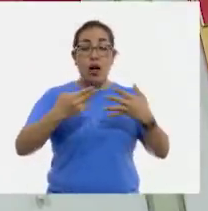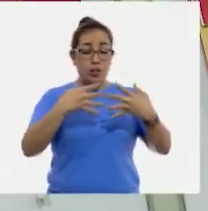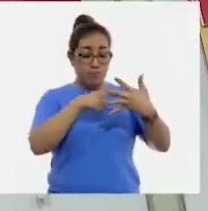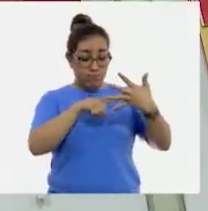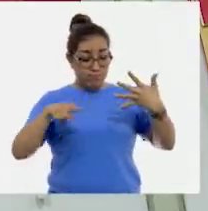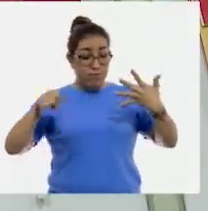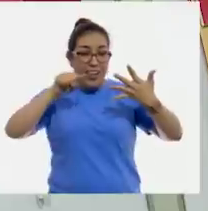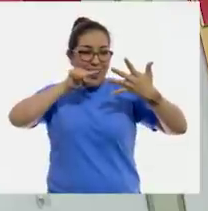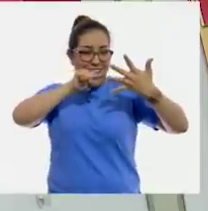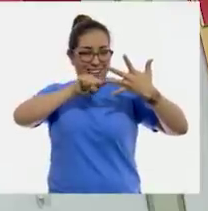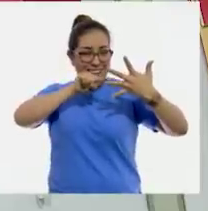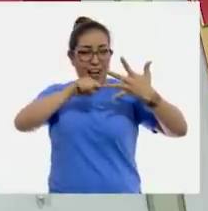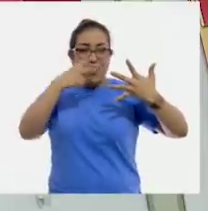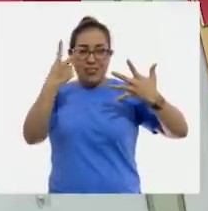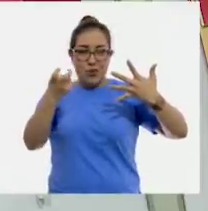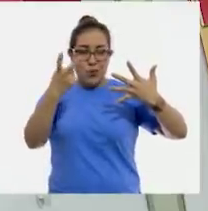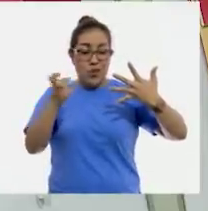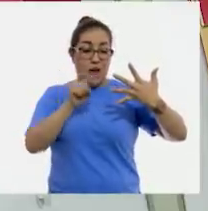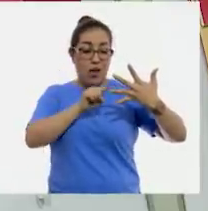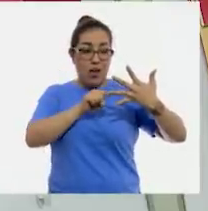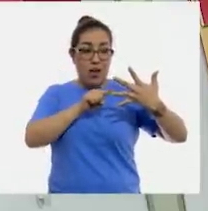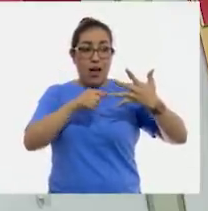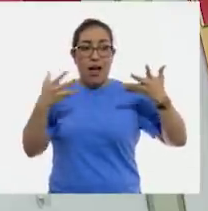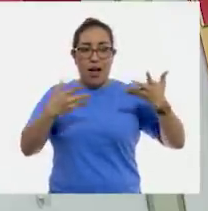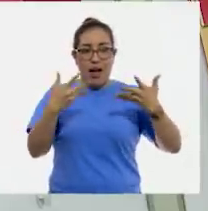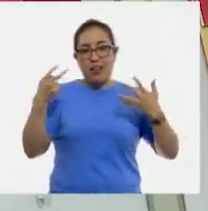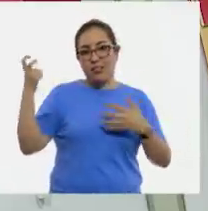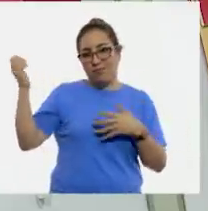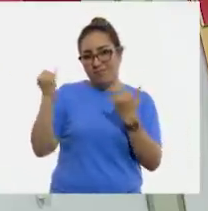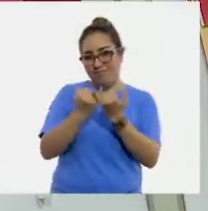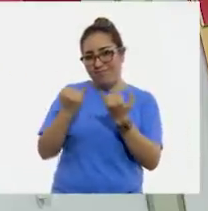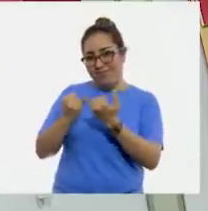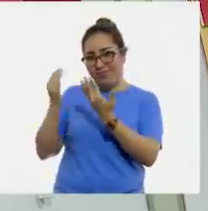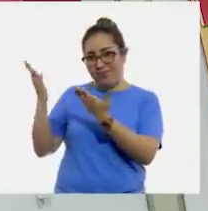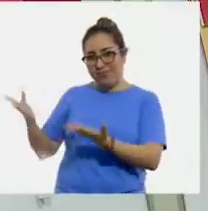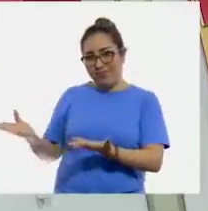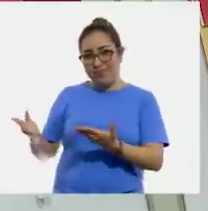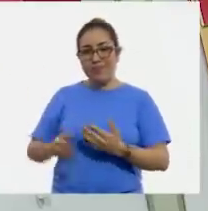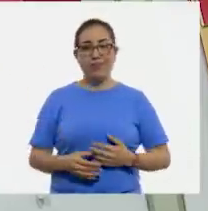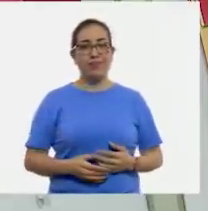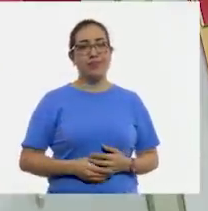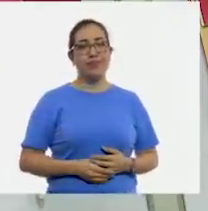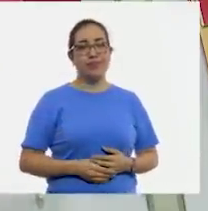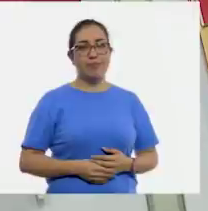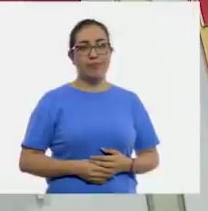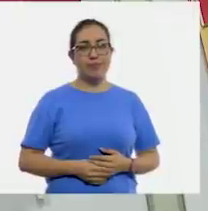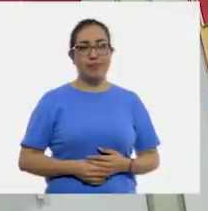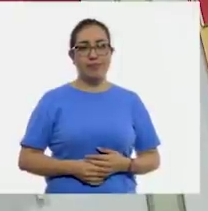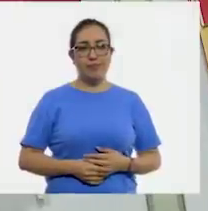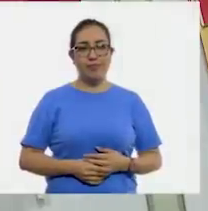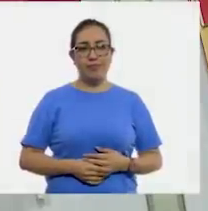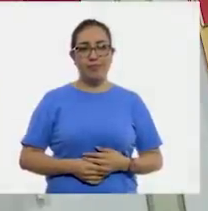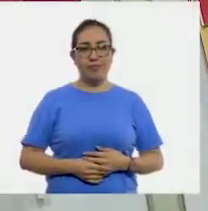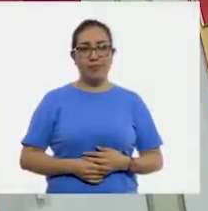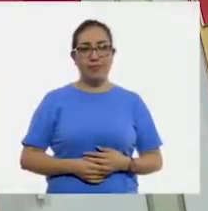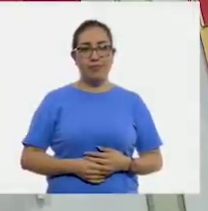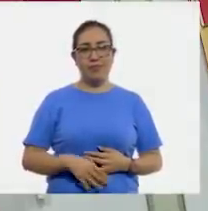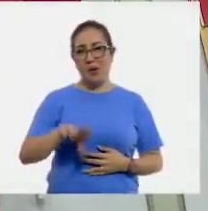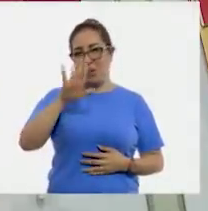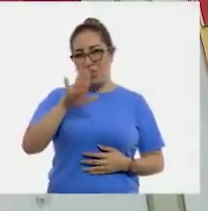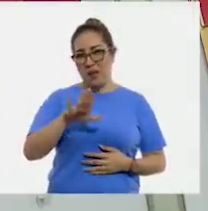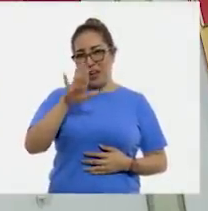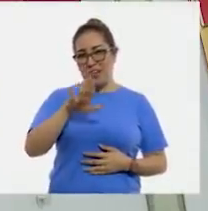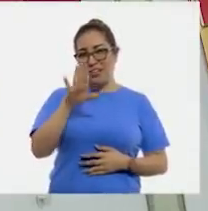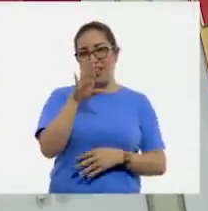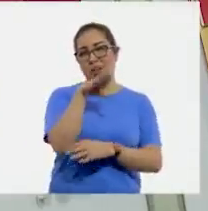del pentagrama, haciendo un caracol que sube, hace un ganchito y baja con una patita. Con un poco de imaginación, parece